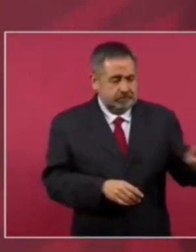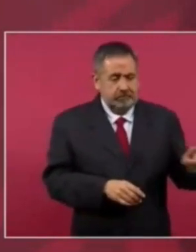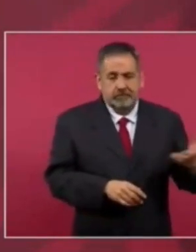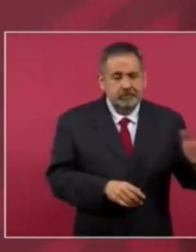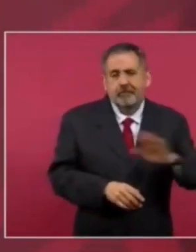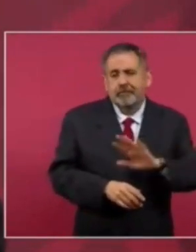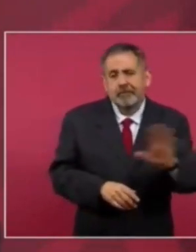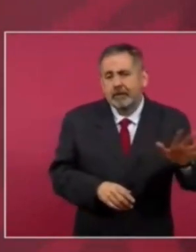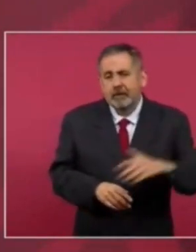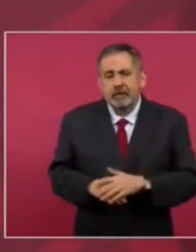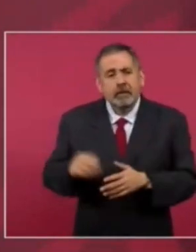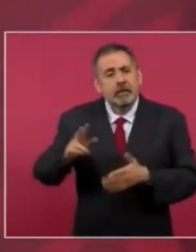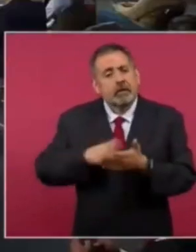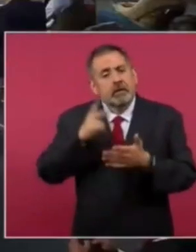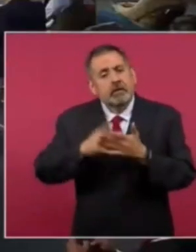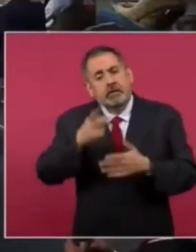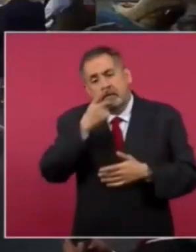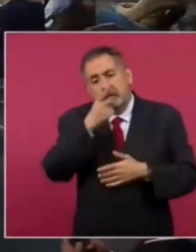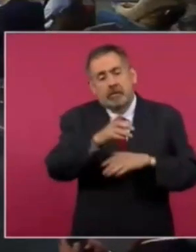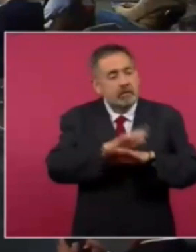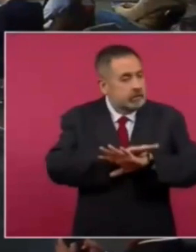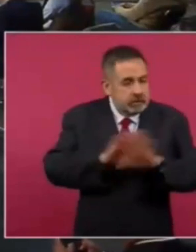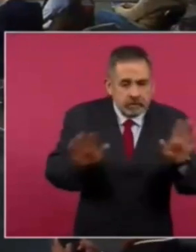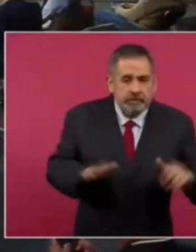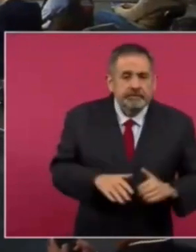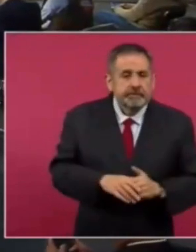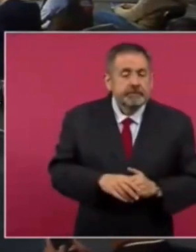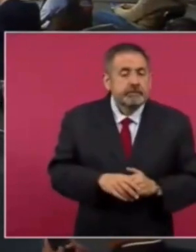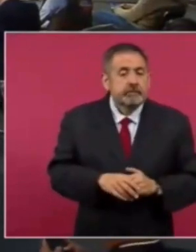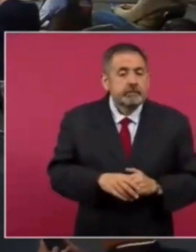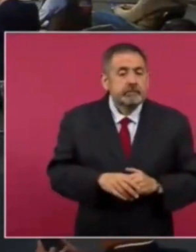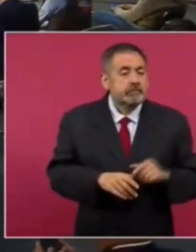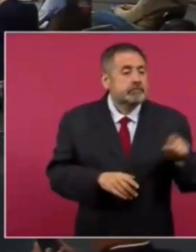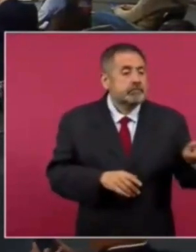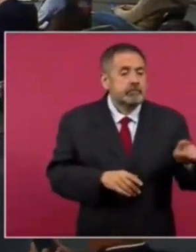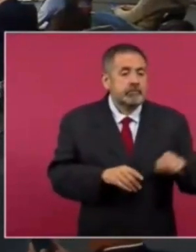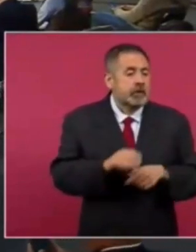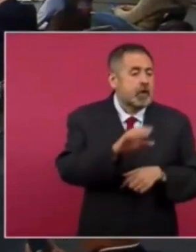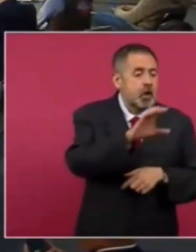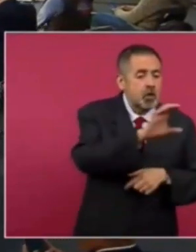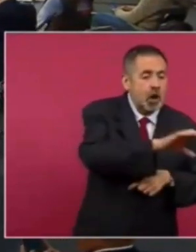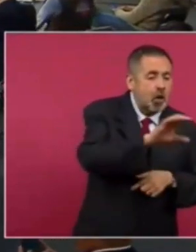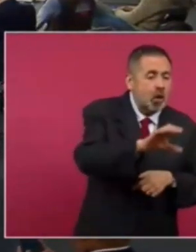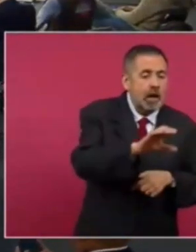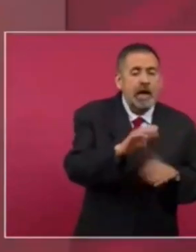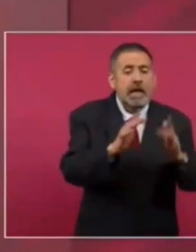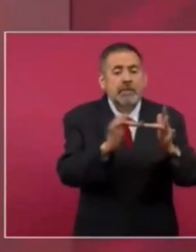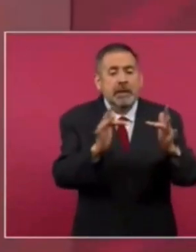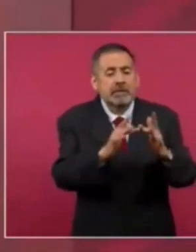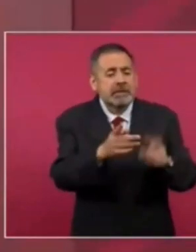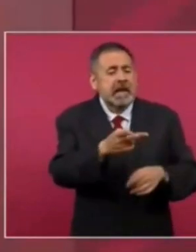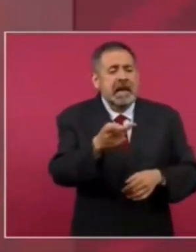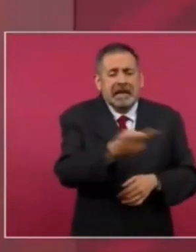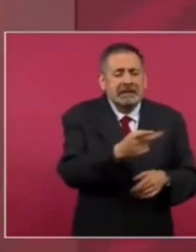Siempre decía yo, pues, la diferencia que hay entre la Coca-Cola y la Pepsi-Cola.